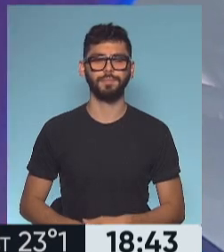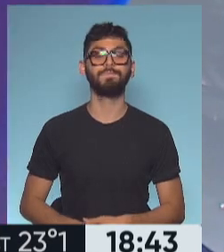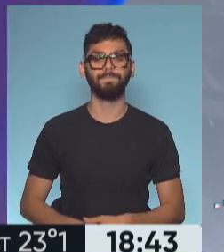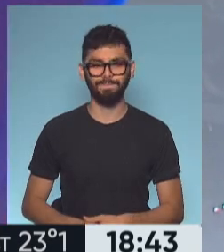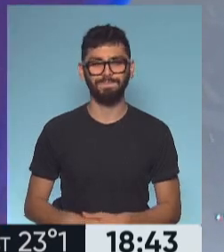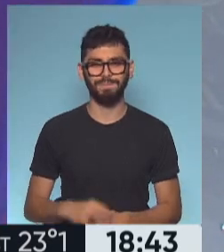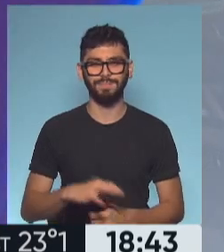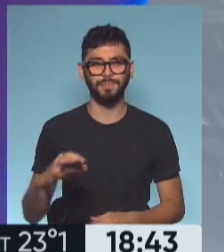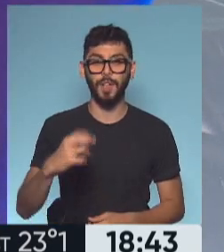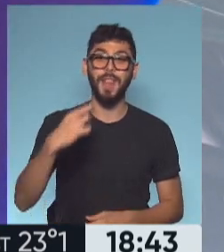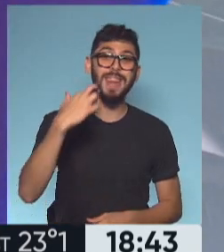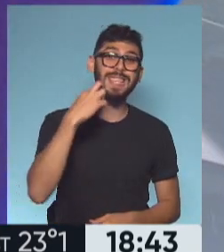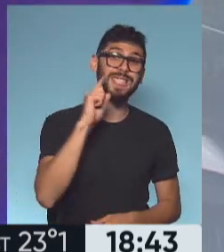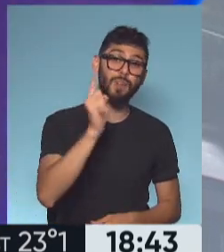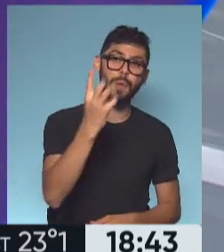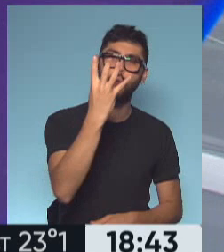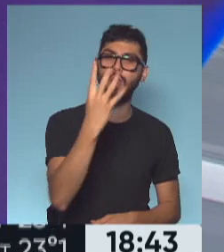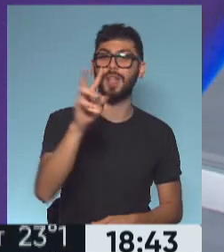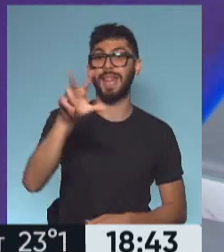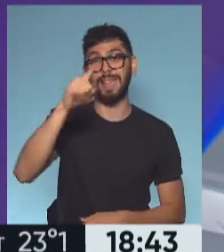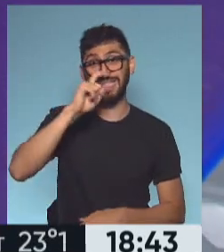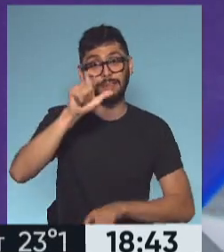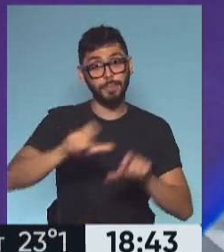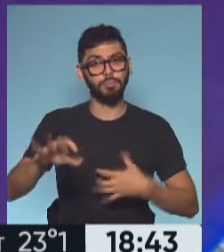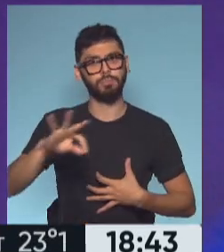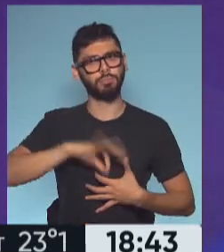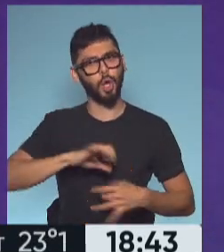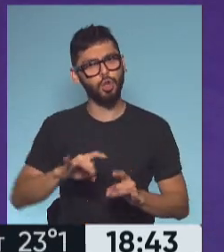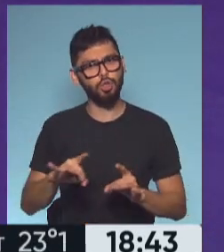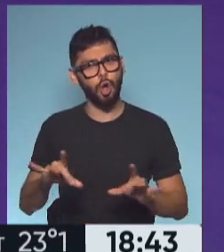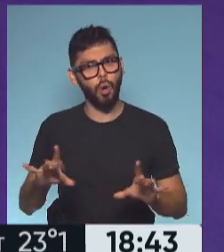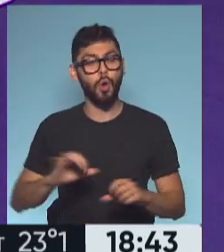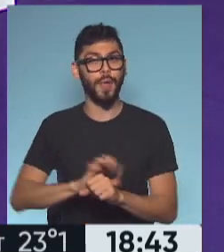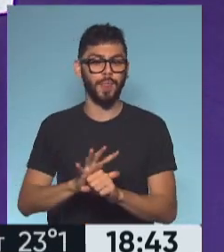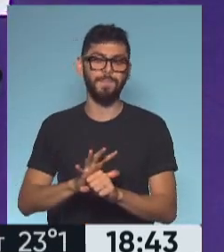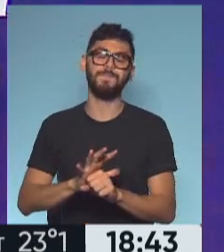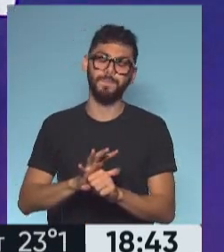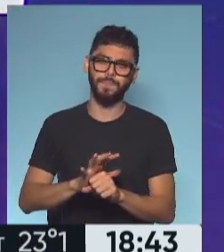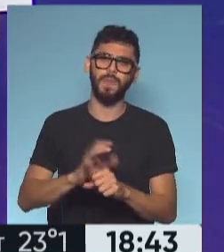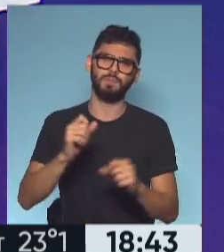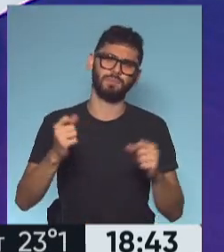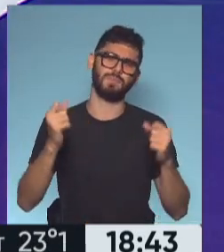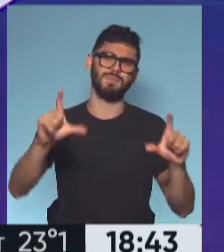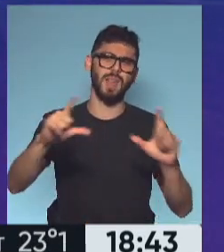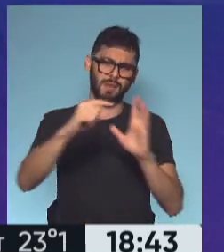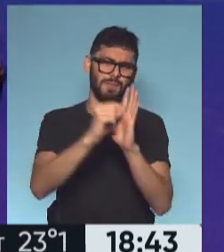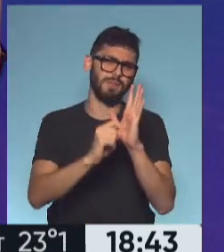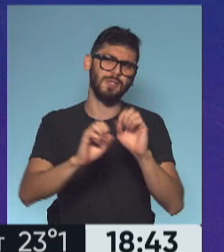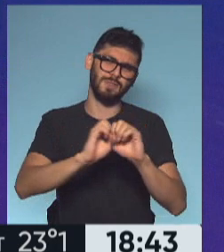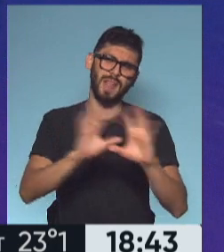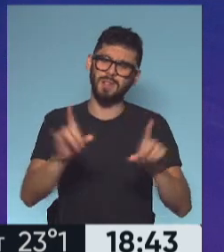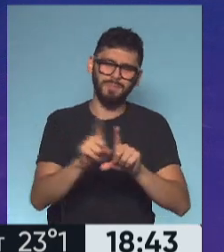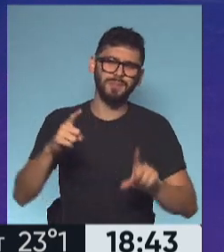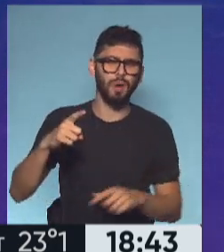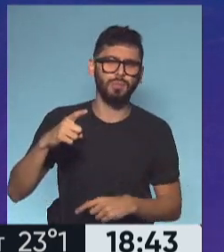Así es, 19.437 casos positivos de COVID y ampliamos la información a través de la placa, como siempre lo hacemos,